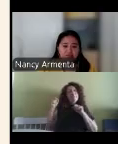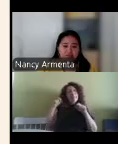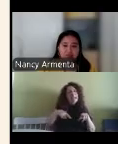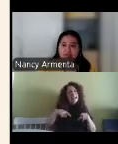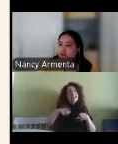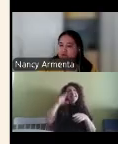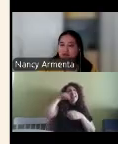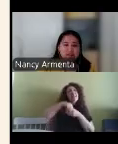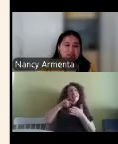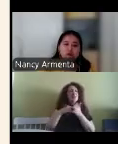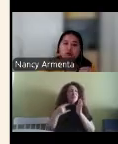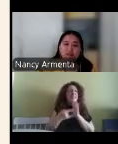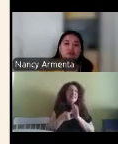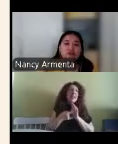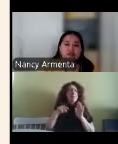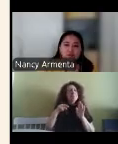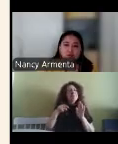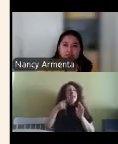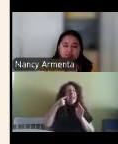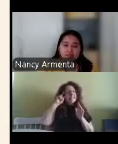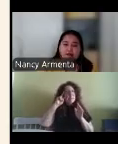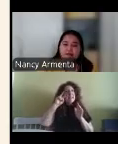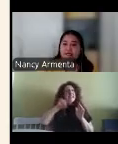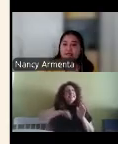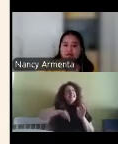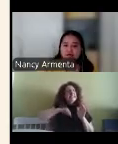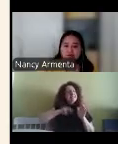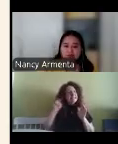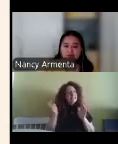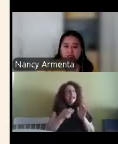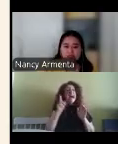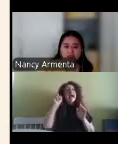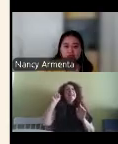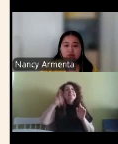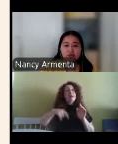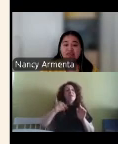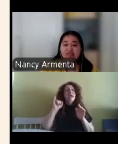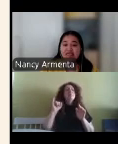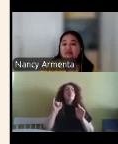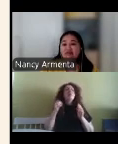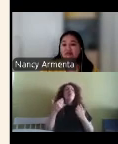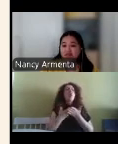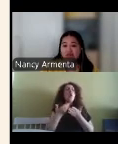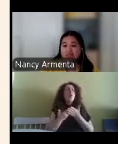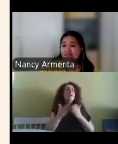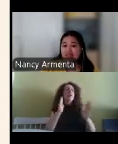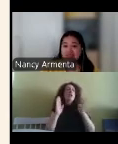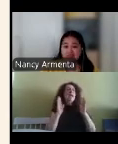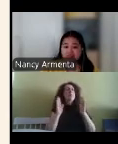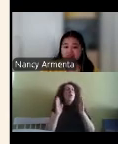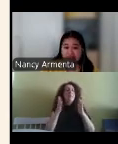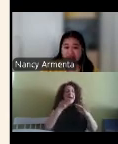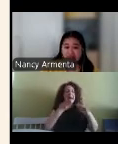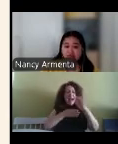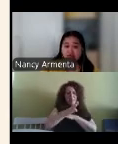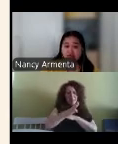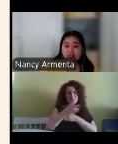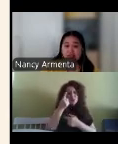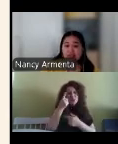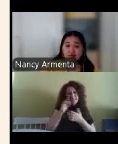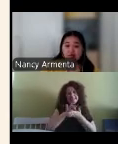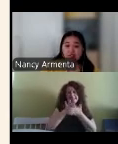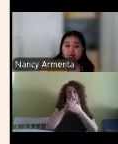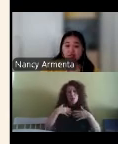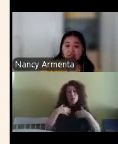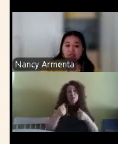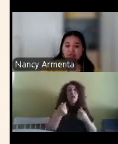propio sistema. Incluso existen documentos temporales de acceso a los servicios sanitarios. Y esta información no es clara ni es suficiente, ¿no?